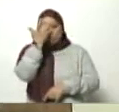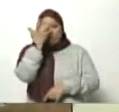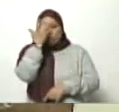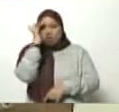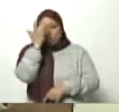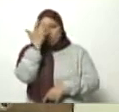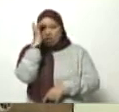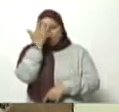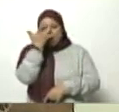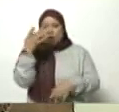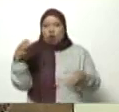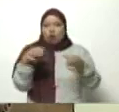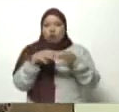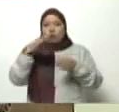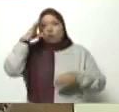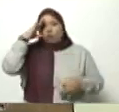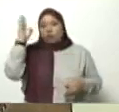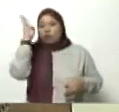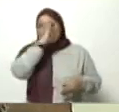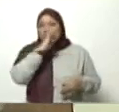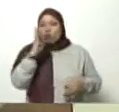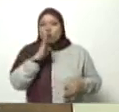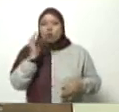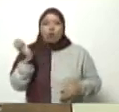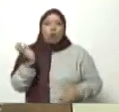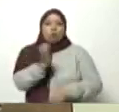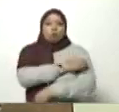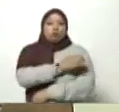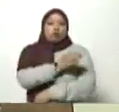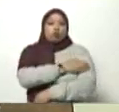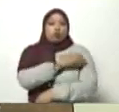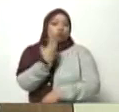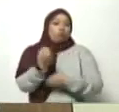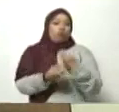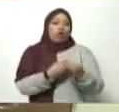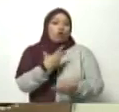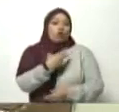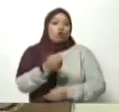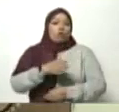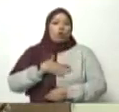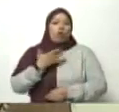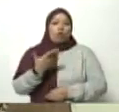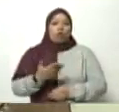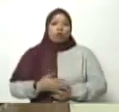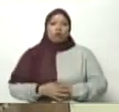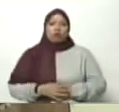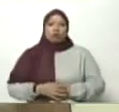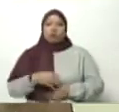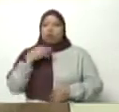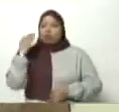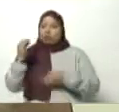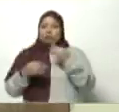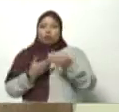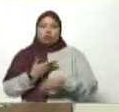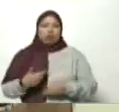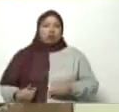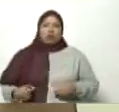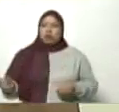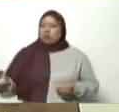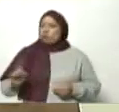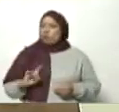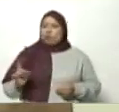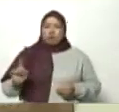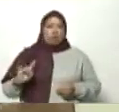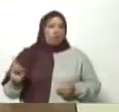Y miembros del ejército de Brasil se opusieron a esa operación. Y se lo dijeron a Bolsonaro, no, no, con nosotros no, la